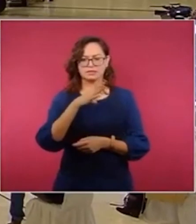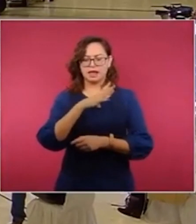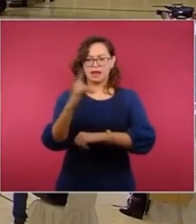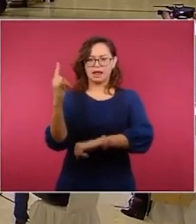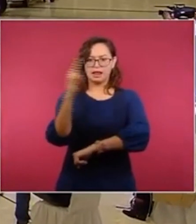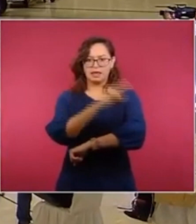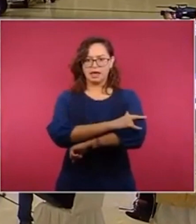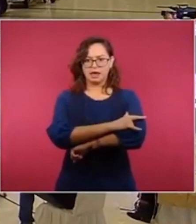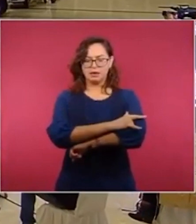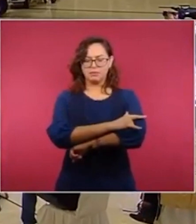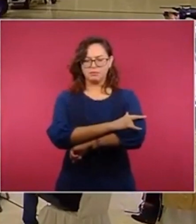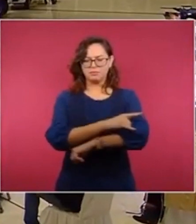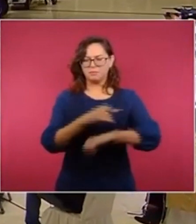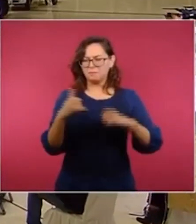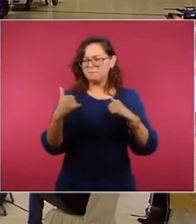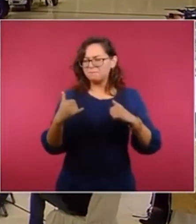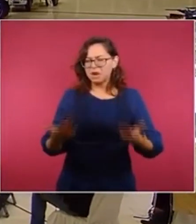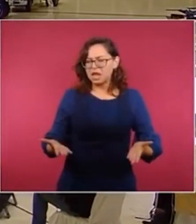es para